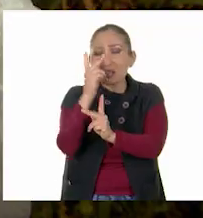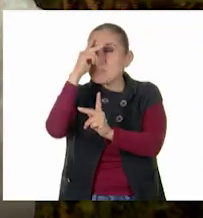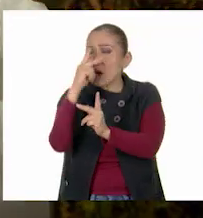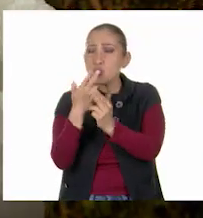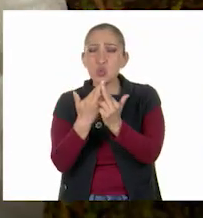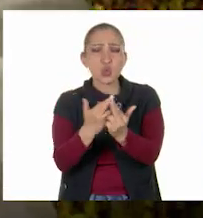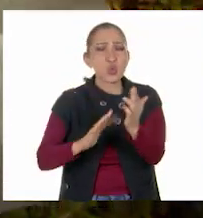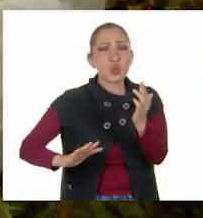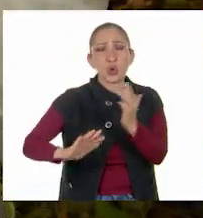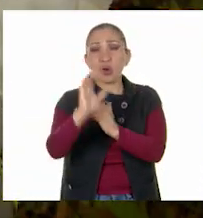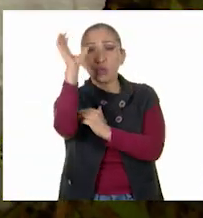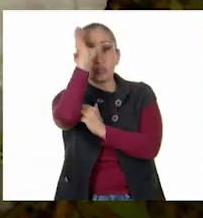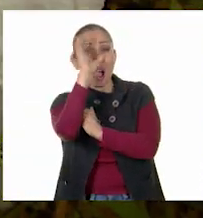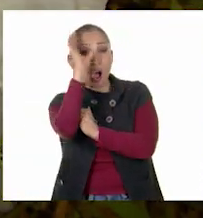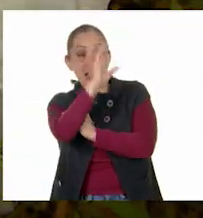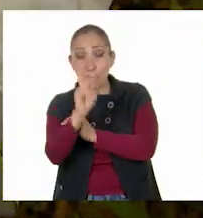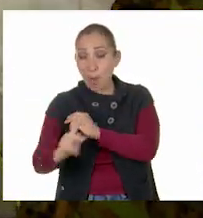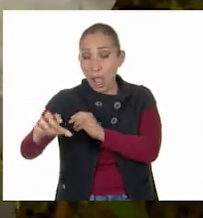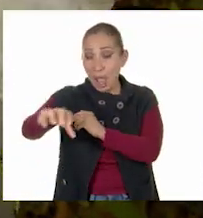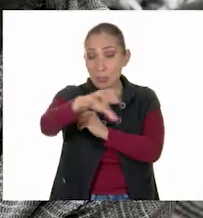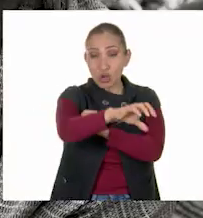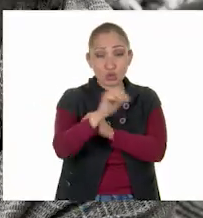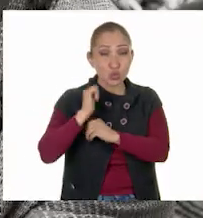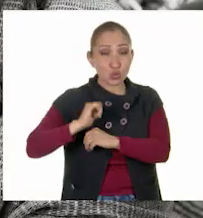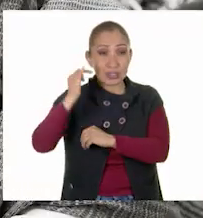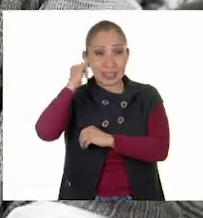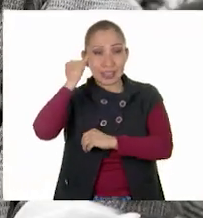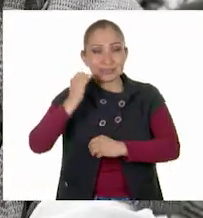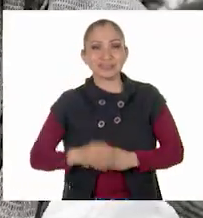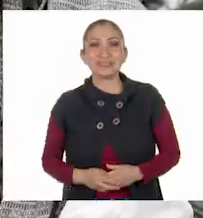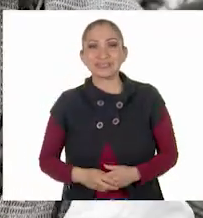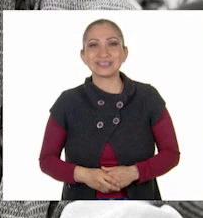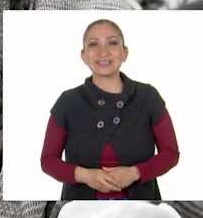gran riqueza cultural en sus pueblos originales. Eso.